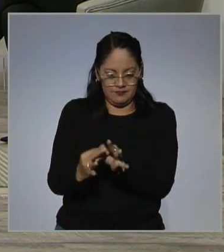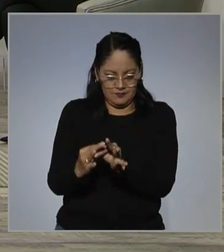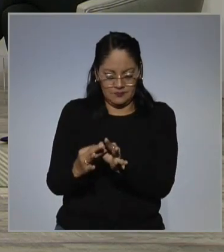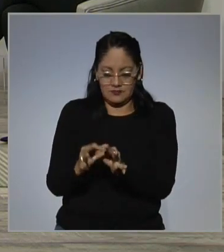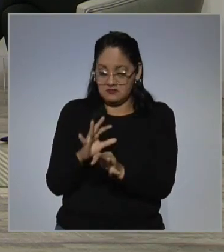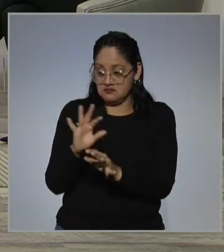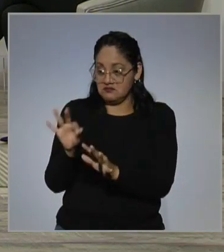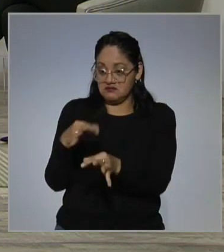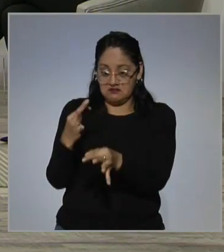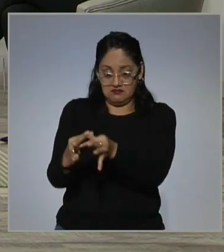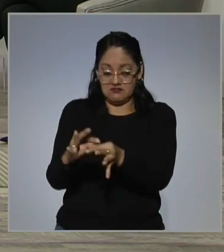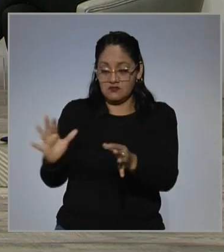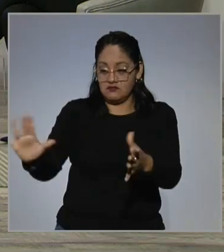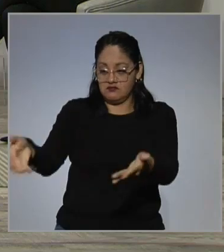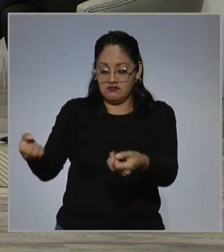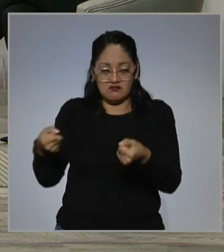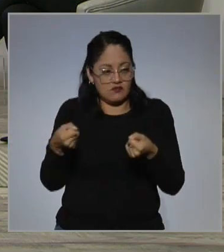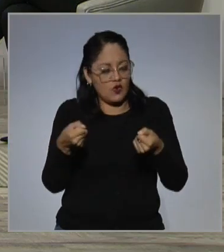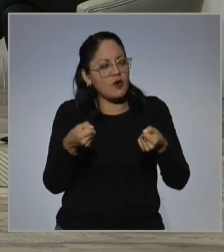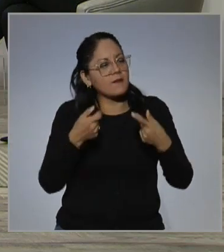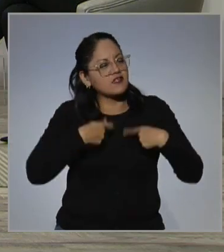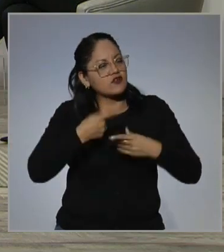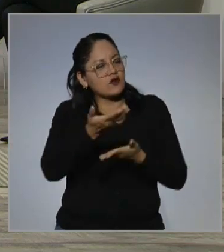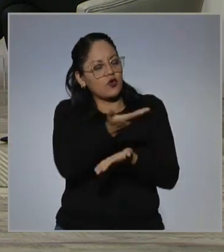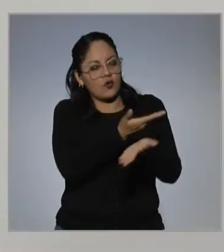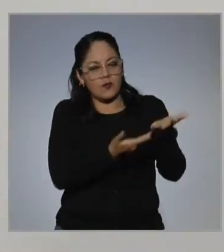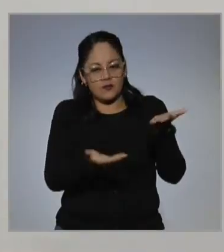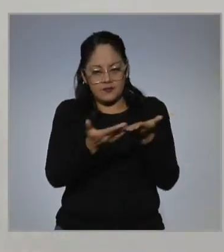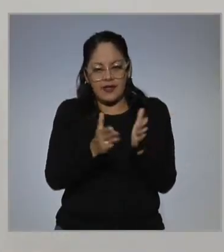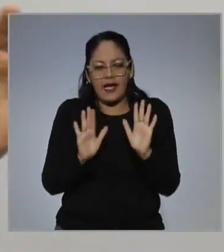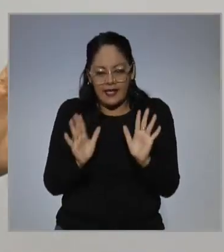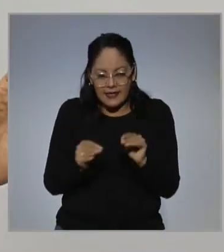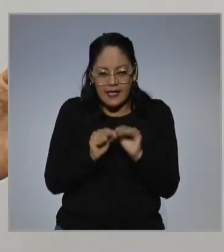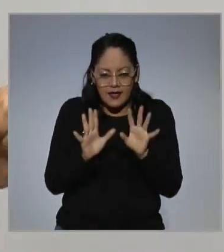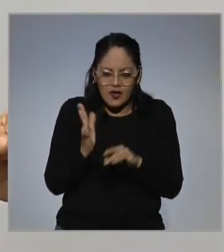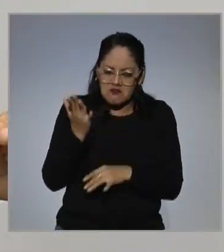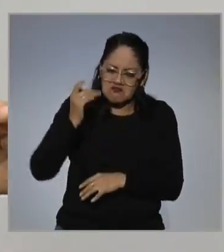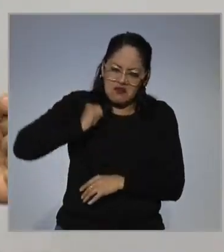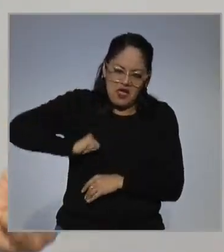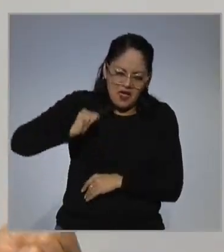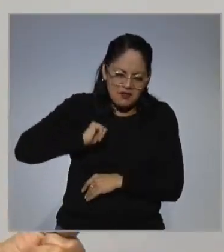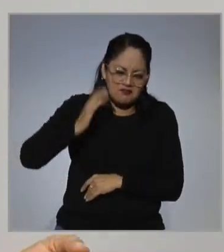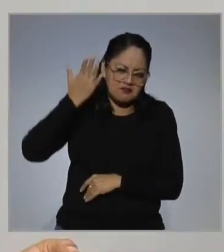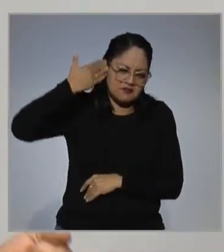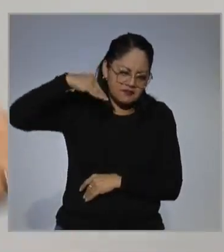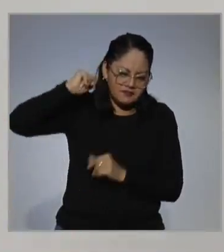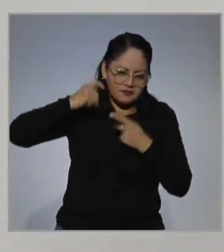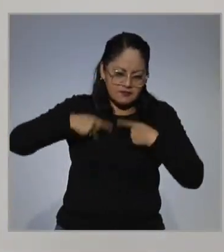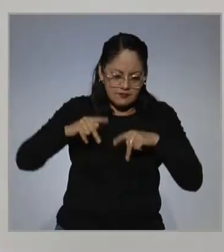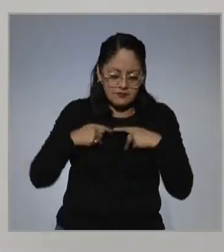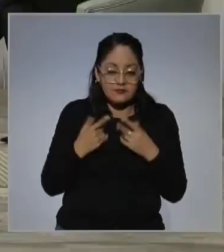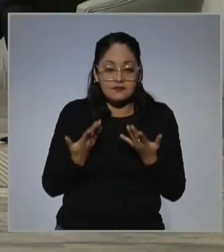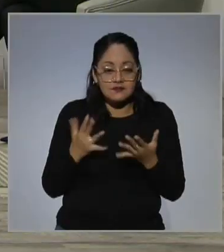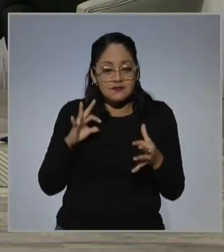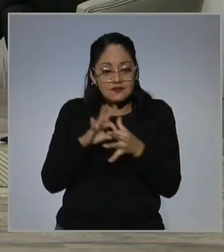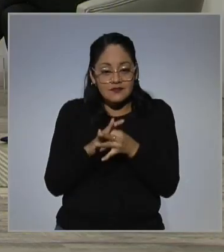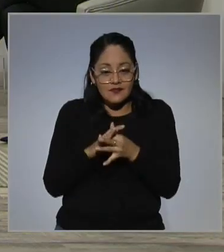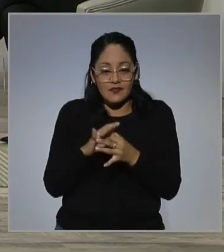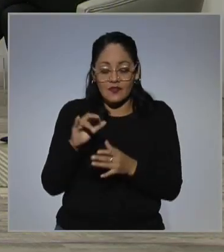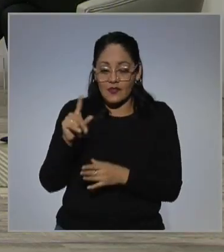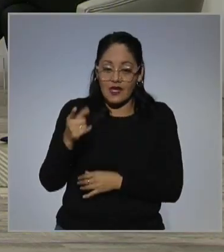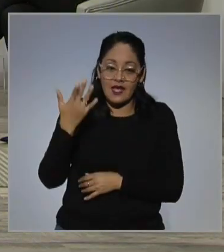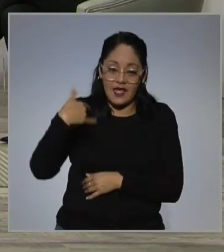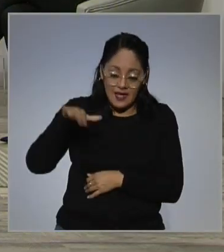pueda convidar, obvio, a nuestros ancestros, ahí viene la conexión, dicen en los códices, ahí